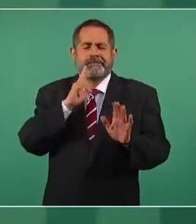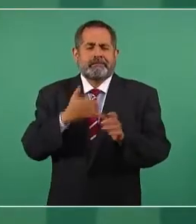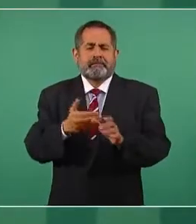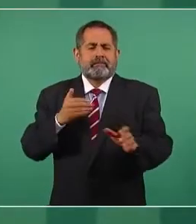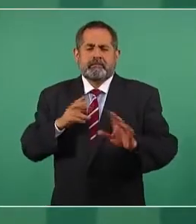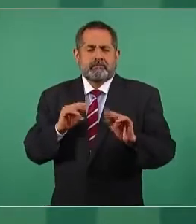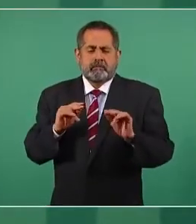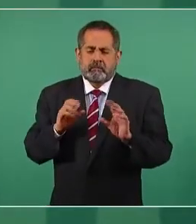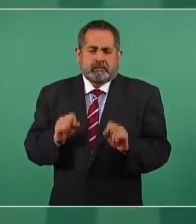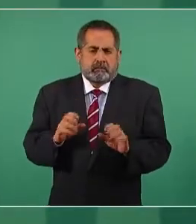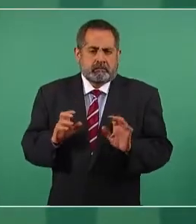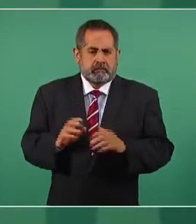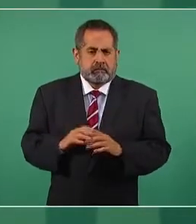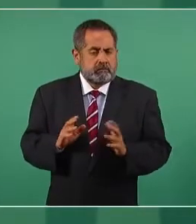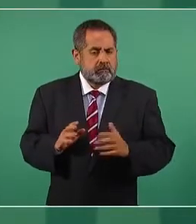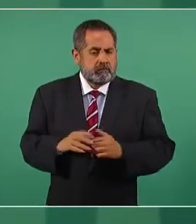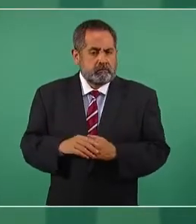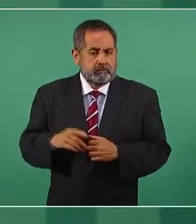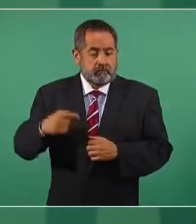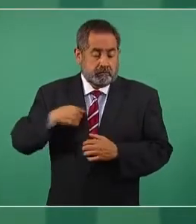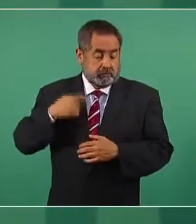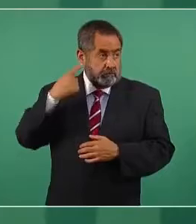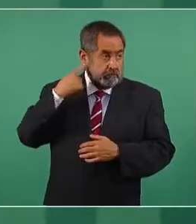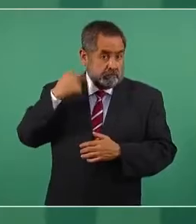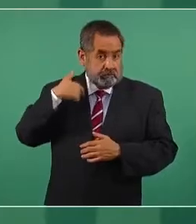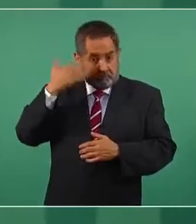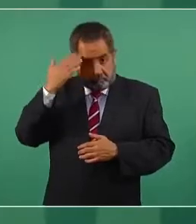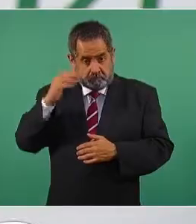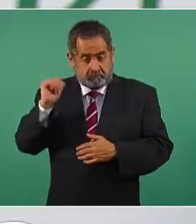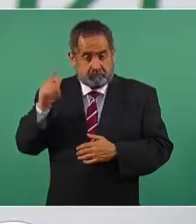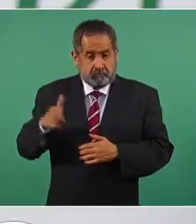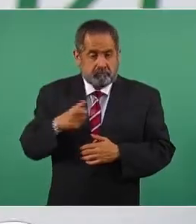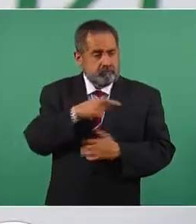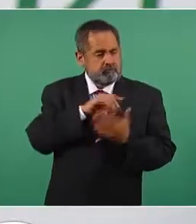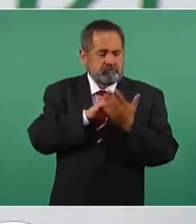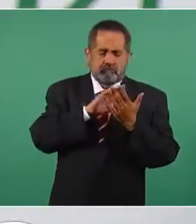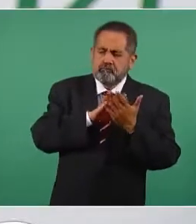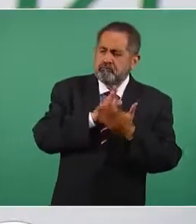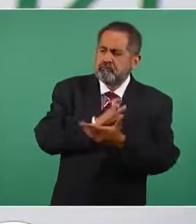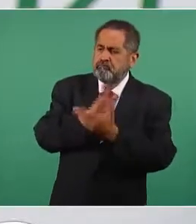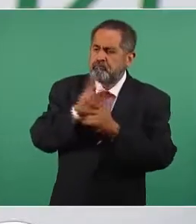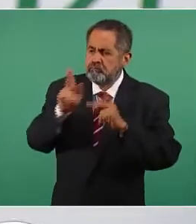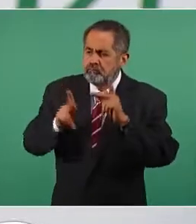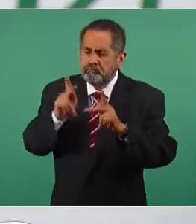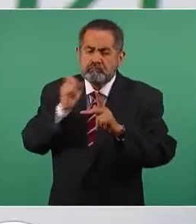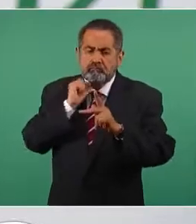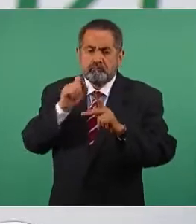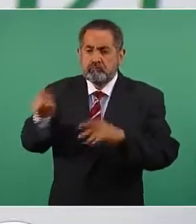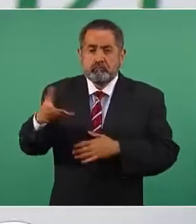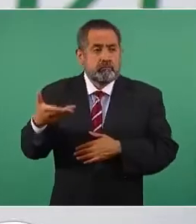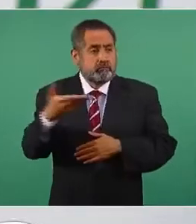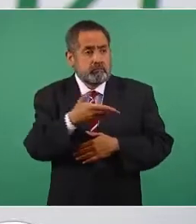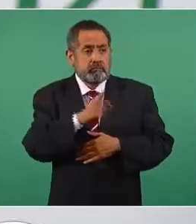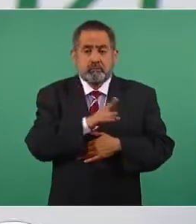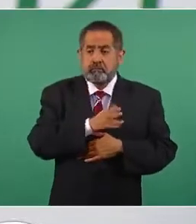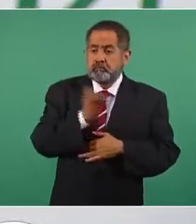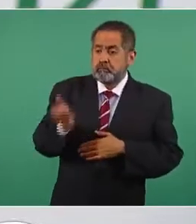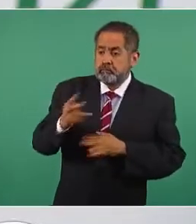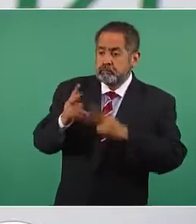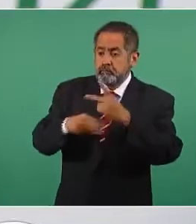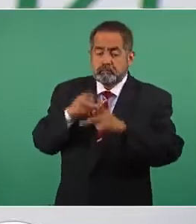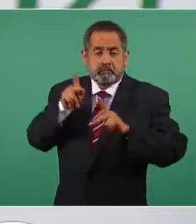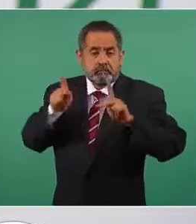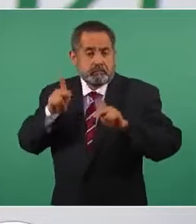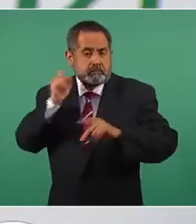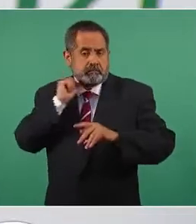Pero no en que yo sepa, no estuvo incluido en su agenda o previsto o solicitado el visitar